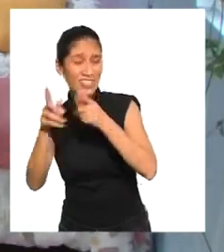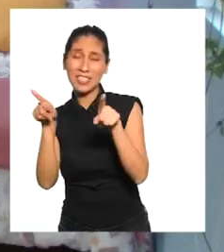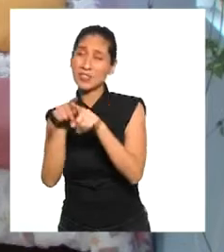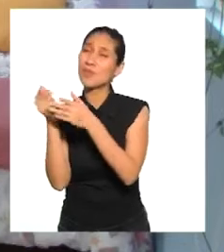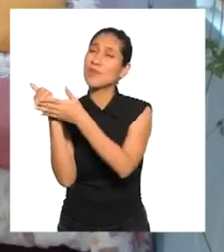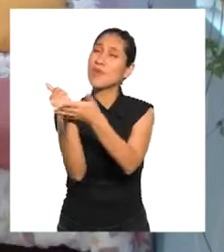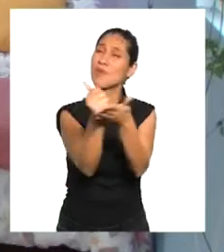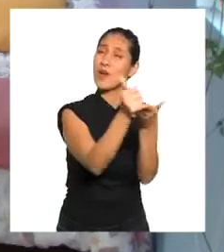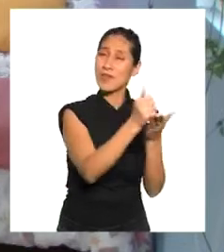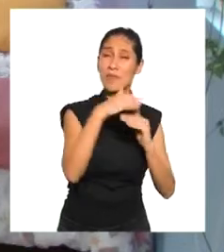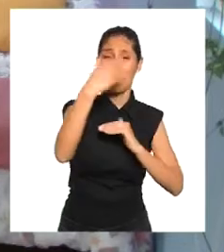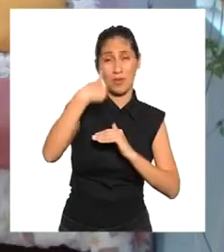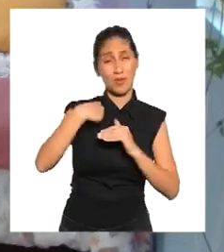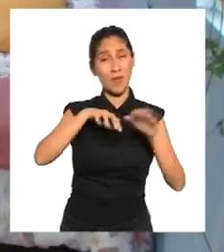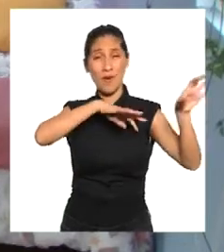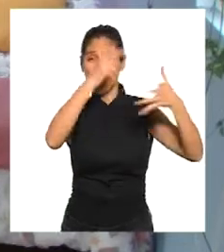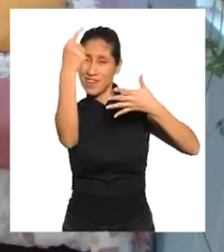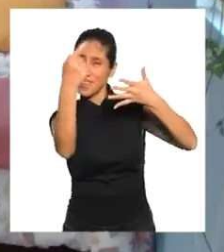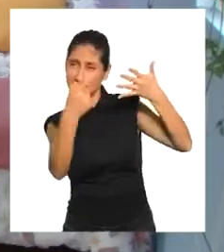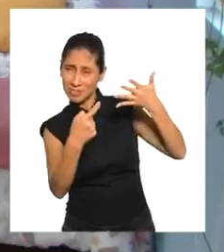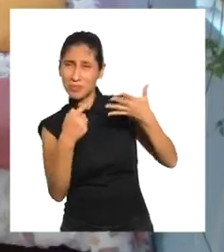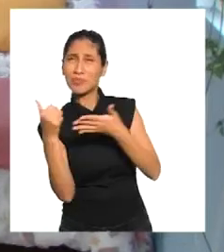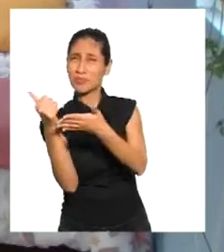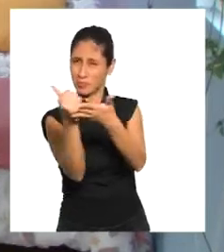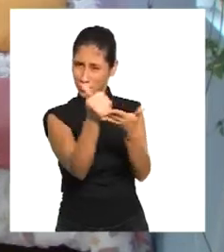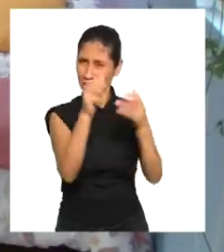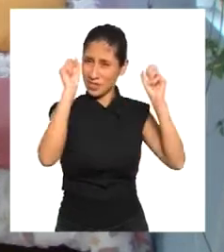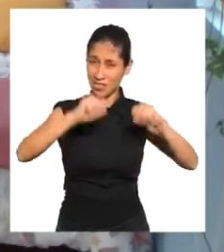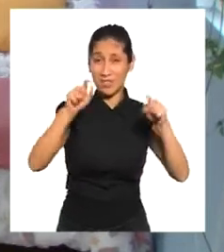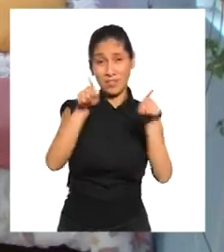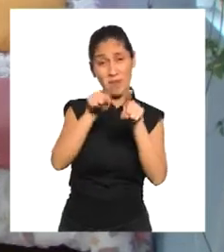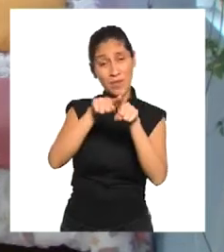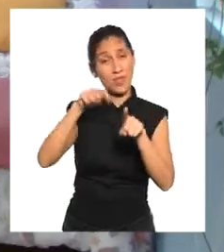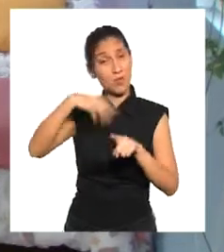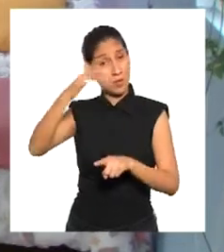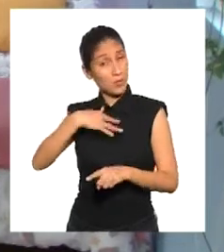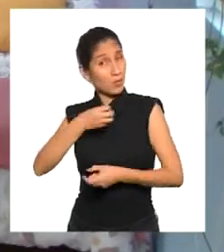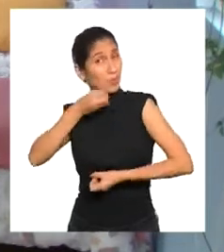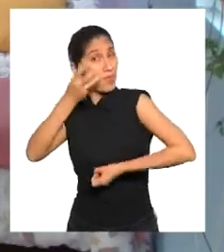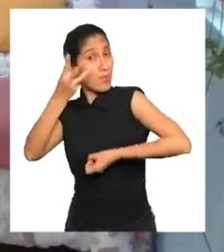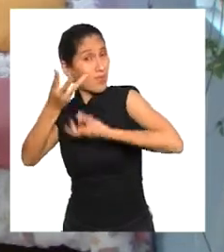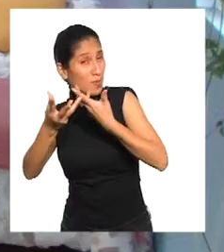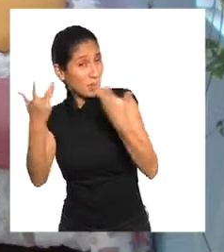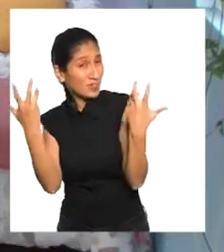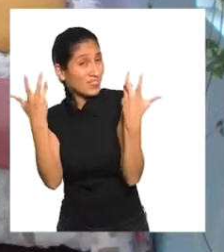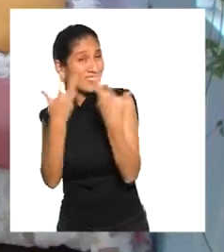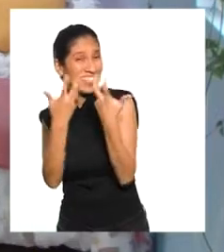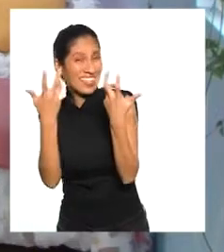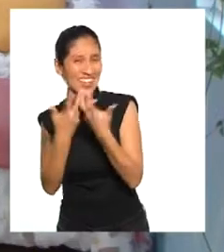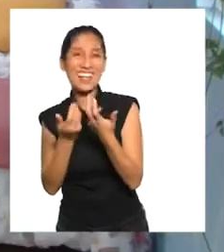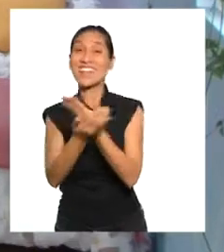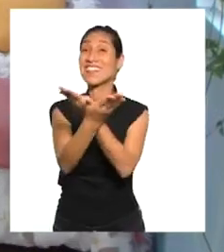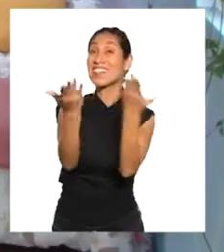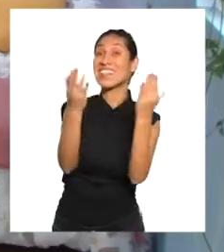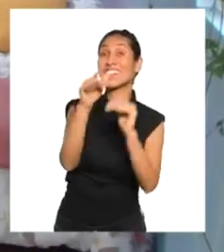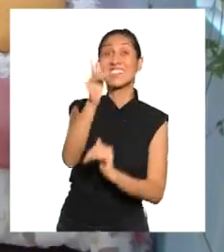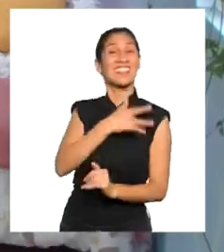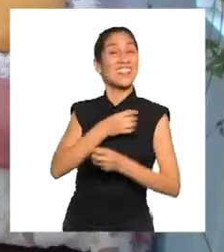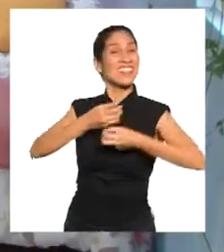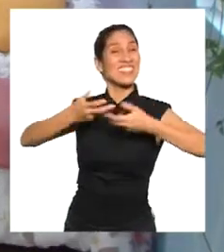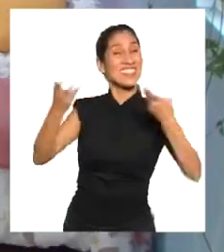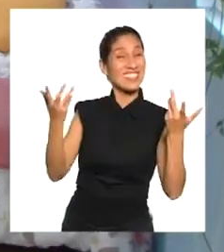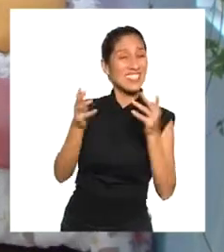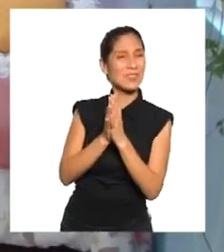tomar decisiones acertadas en momentos difíciles y a comunicarlas con asertividad y empatía. ¿Y ustedes en casa cómo se